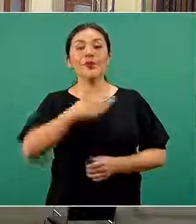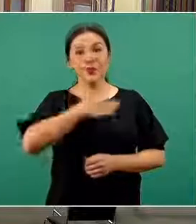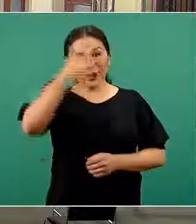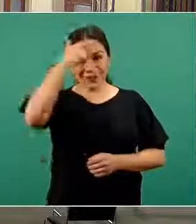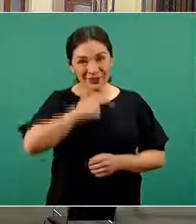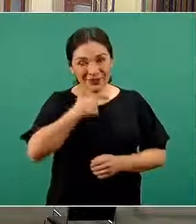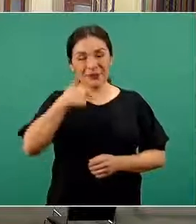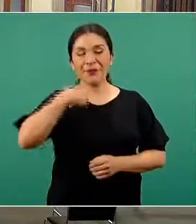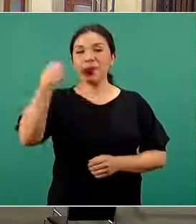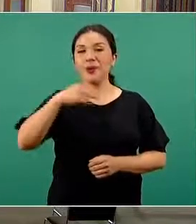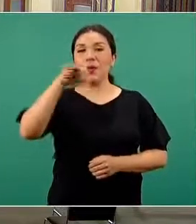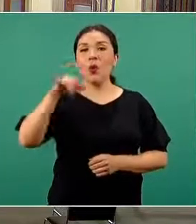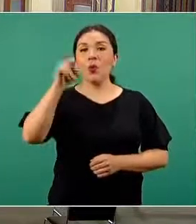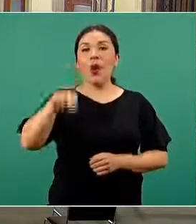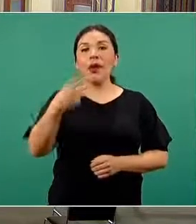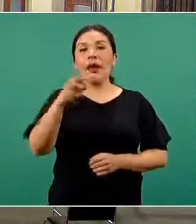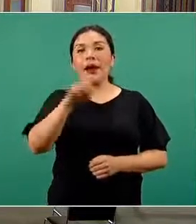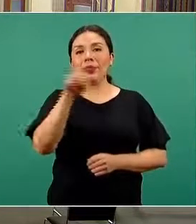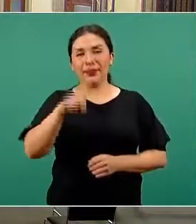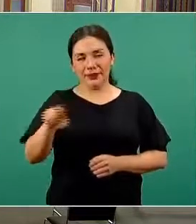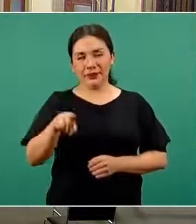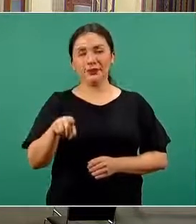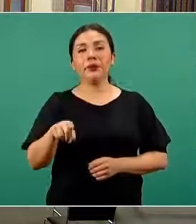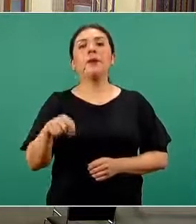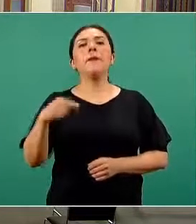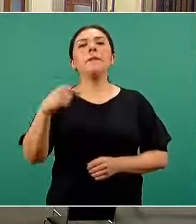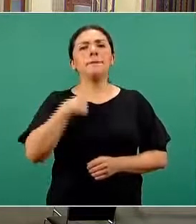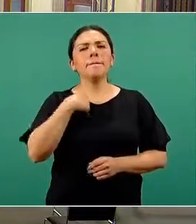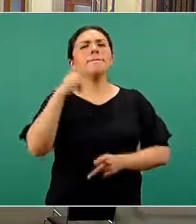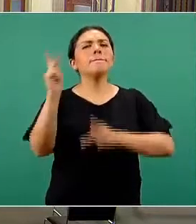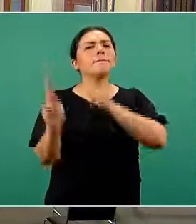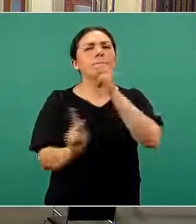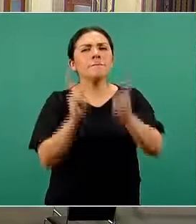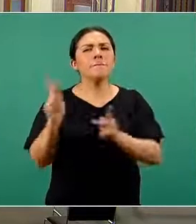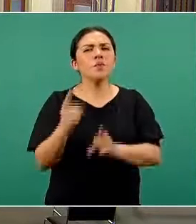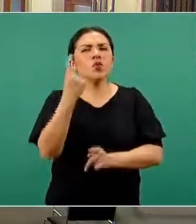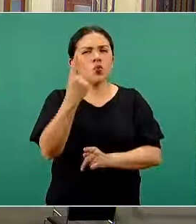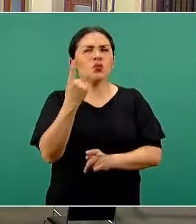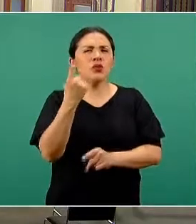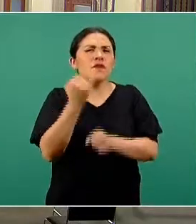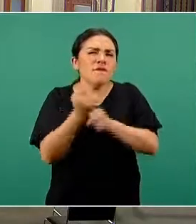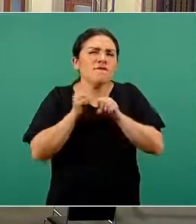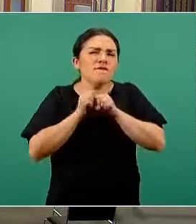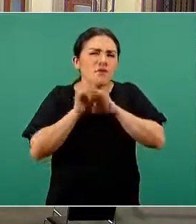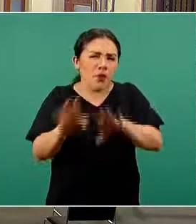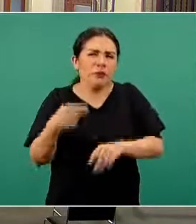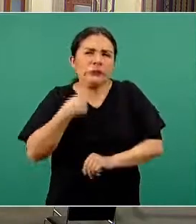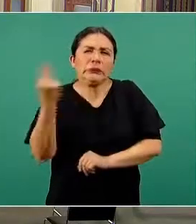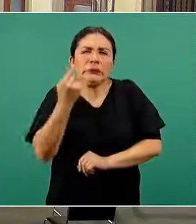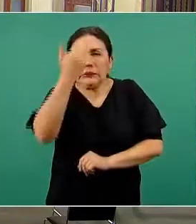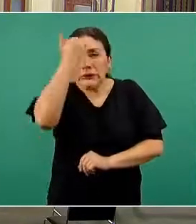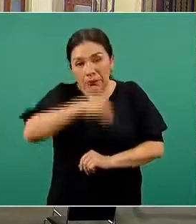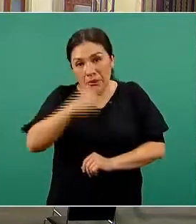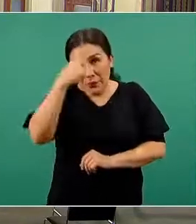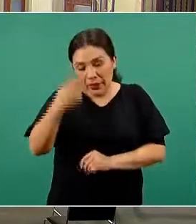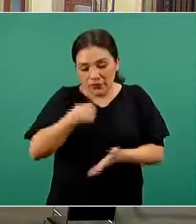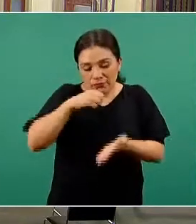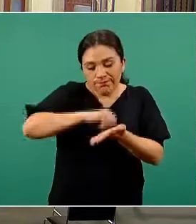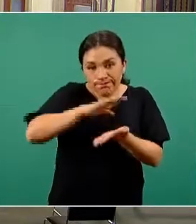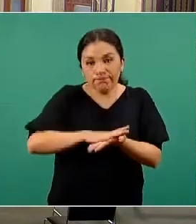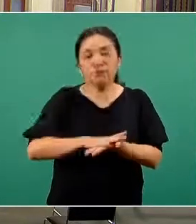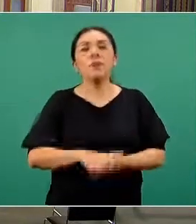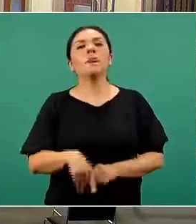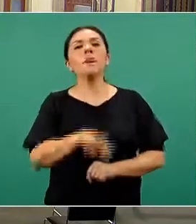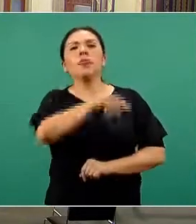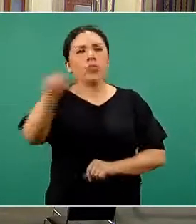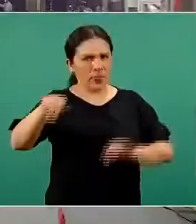Buenas noches, Juan Hernández de Diario Basta, del Grupo Cantón. Nada más serían unos datos que requeriríamos para esta nota. ¿Ustedes